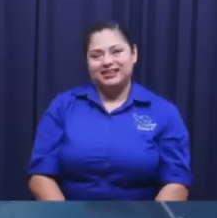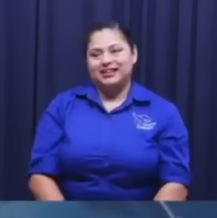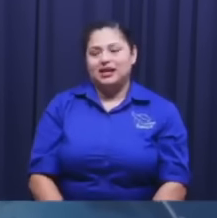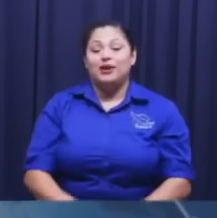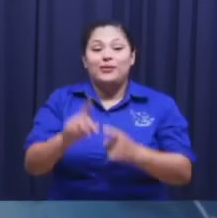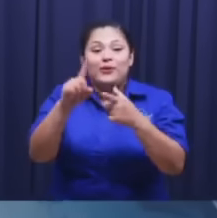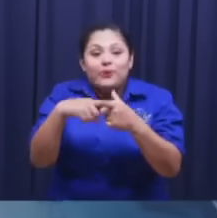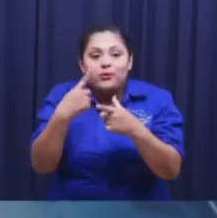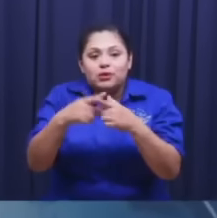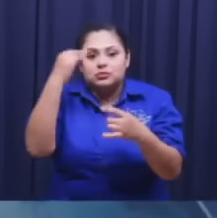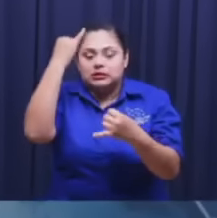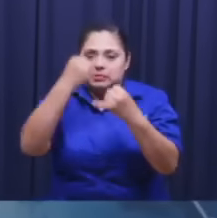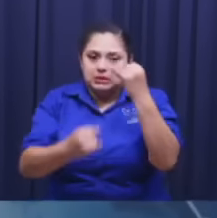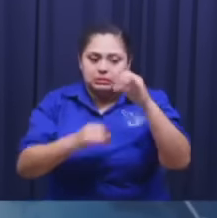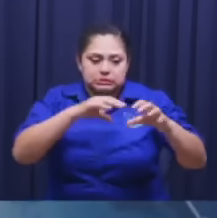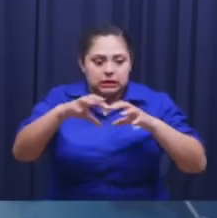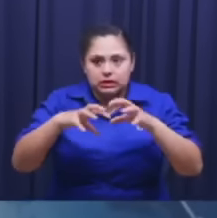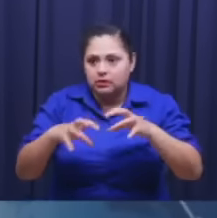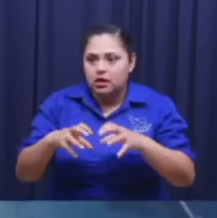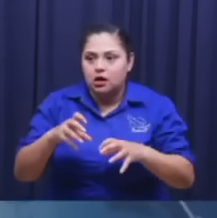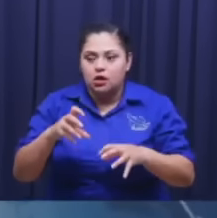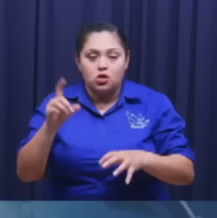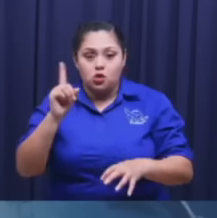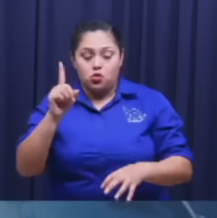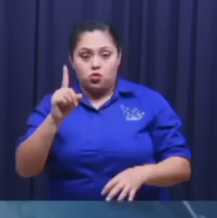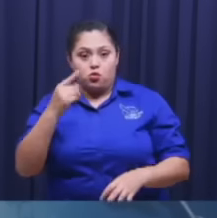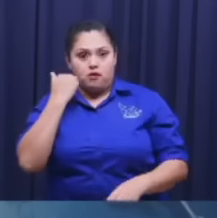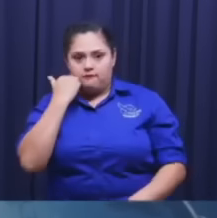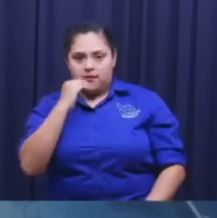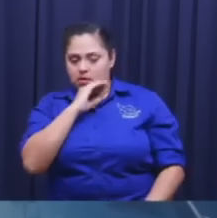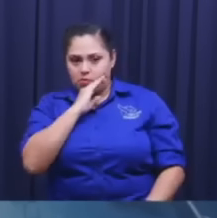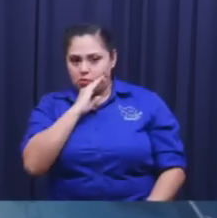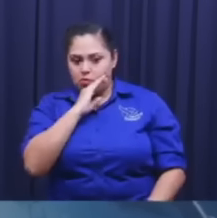Y cuando terminamos la actividad ya no estaba enfermo.